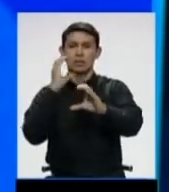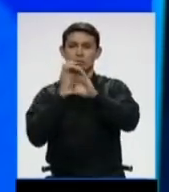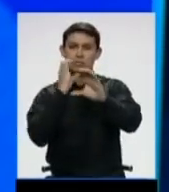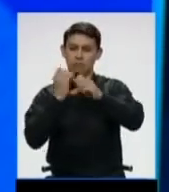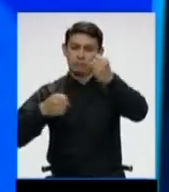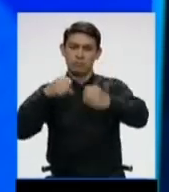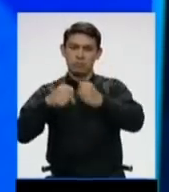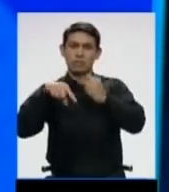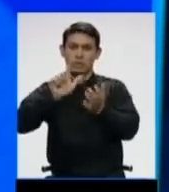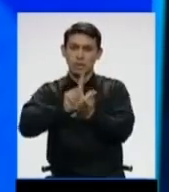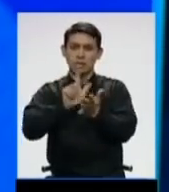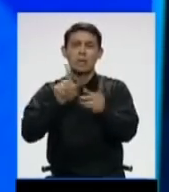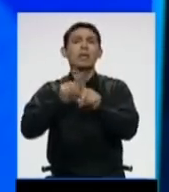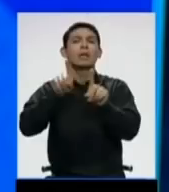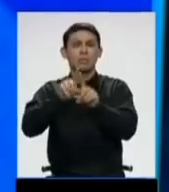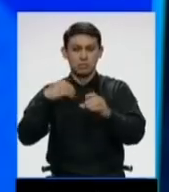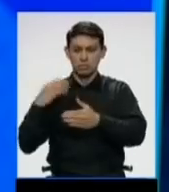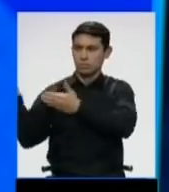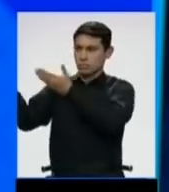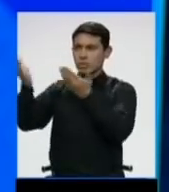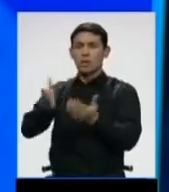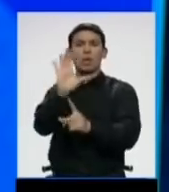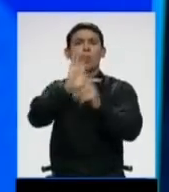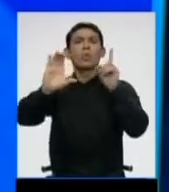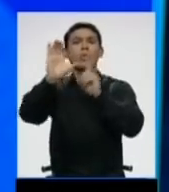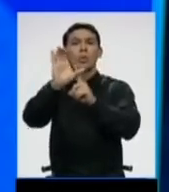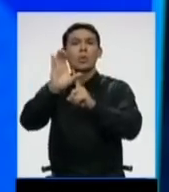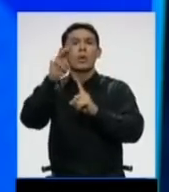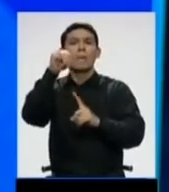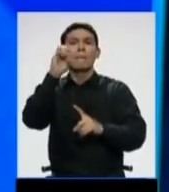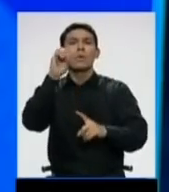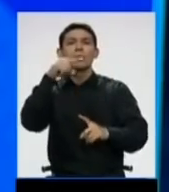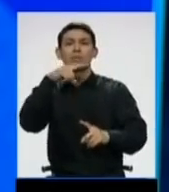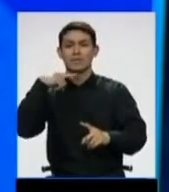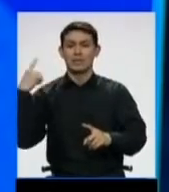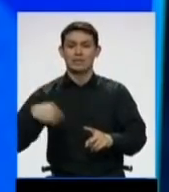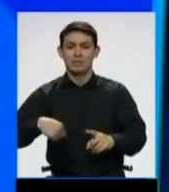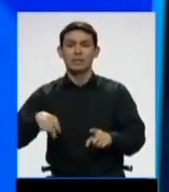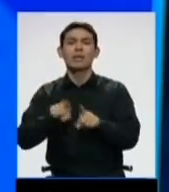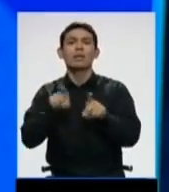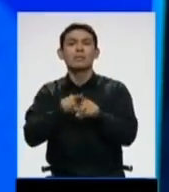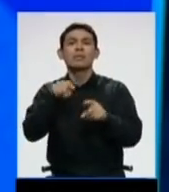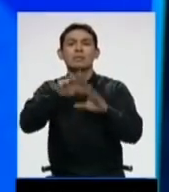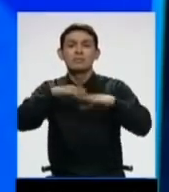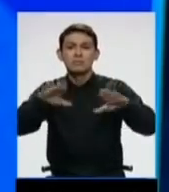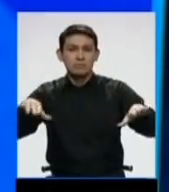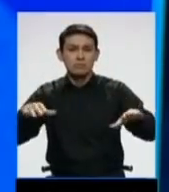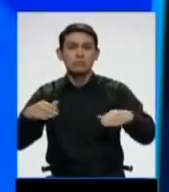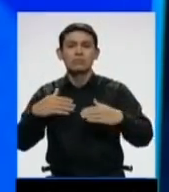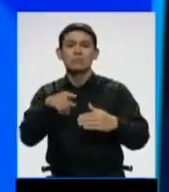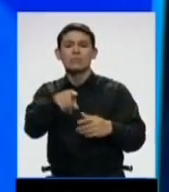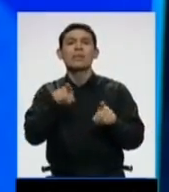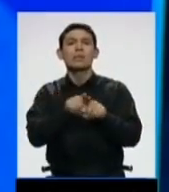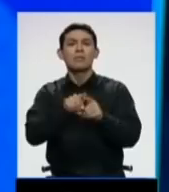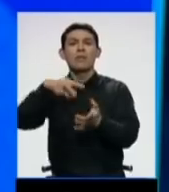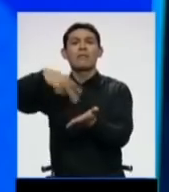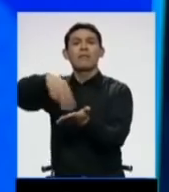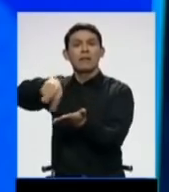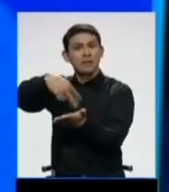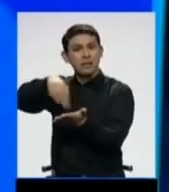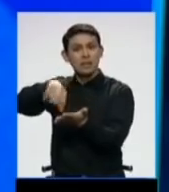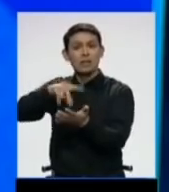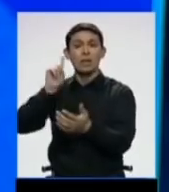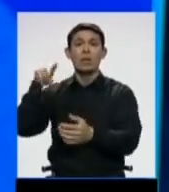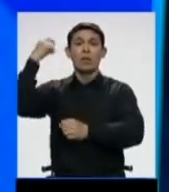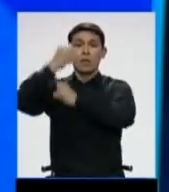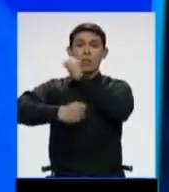Lima. He traído cultura de Moscú. He traído este juego para niños que será inaugurado dentro de poco. Ballet de Shanghái. Y el próximo